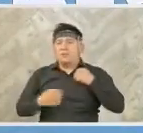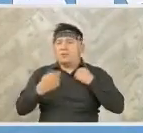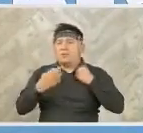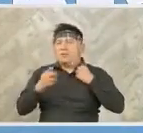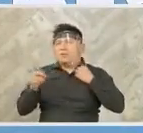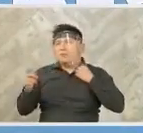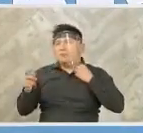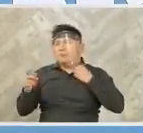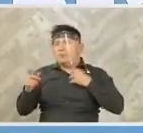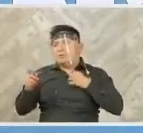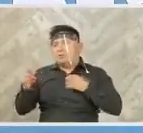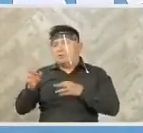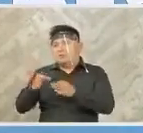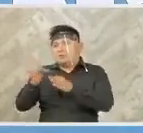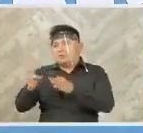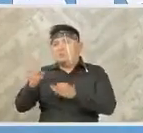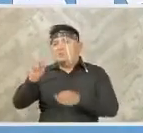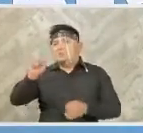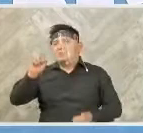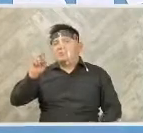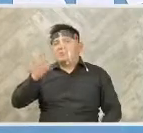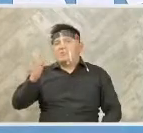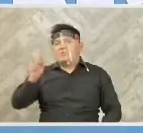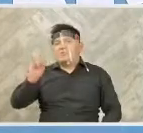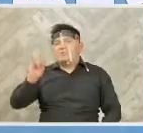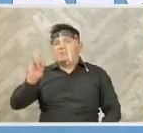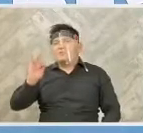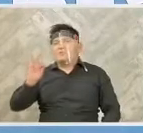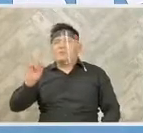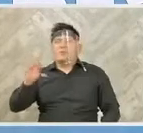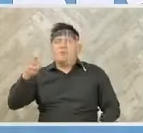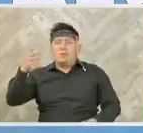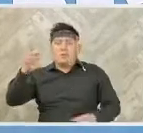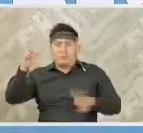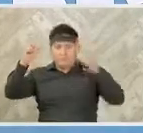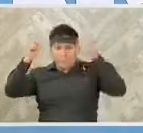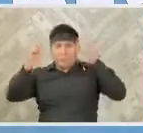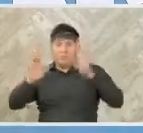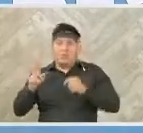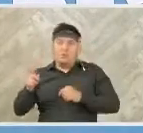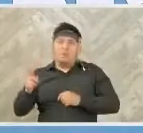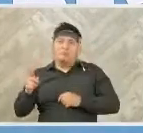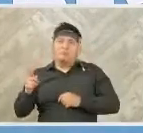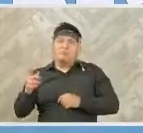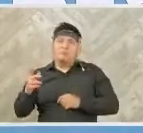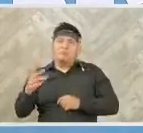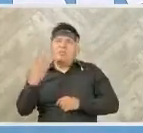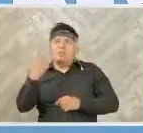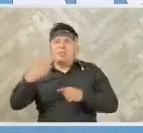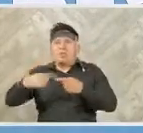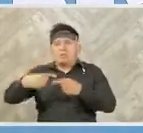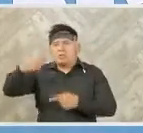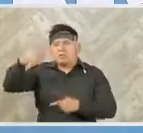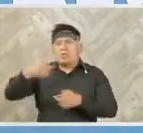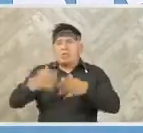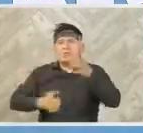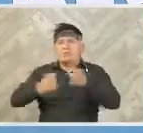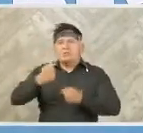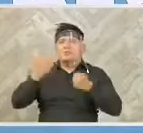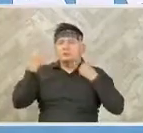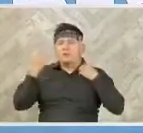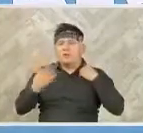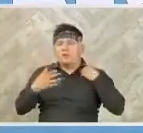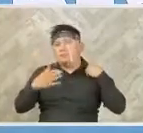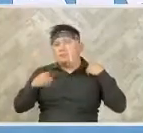está produciendo 3-4 litros de leche diaria cuando puede producir fácilmente el doble. Este programa de mejoramiento genético fue